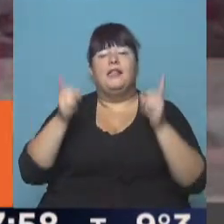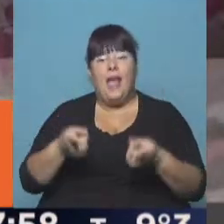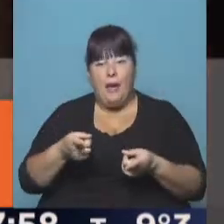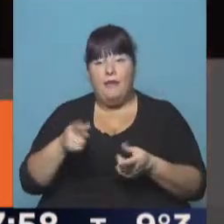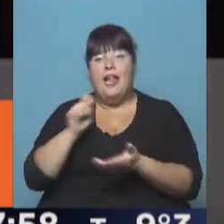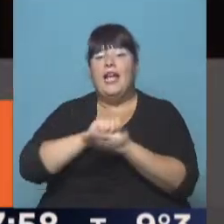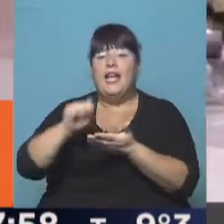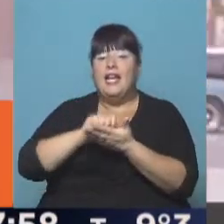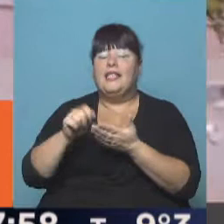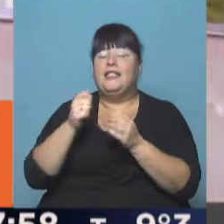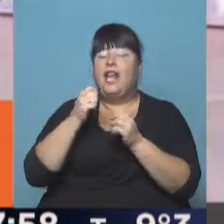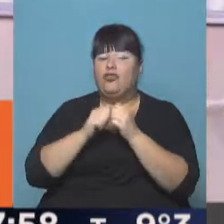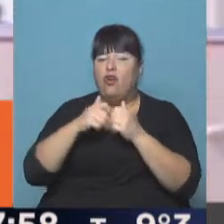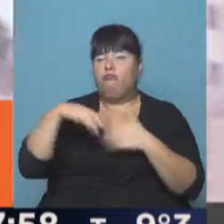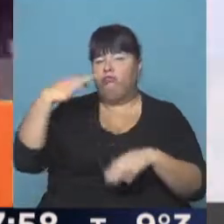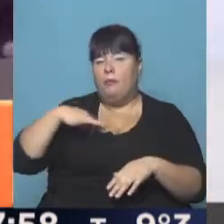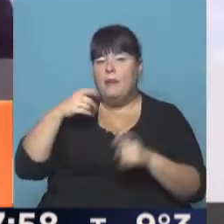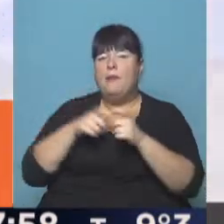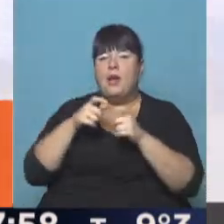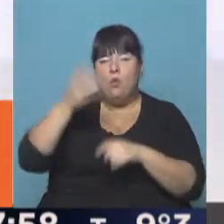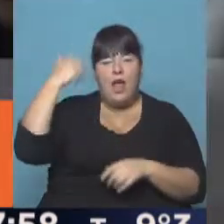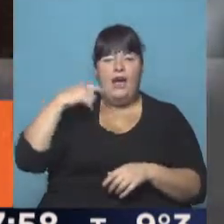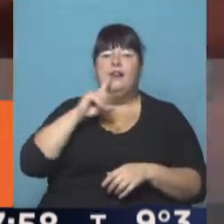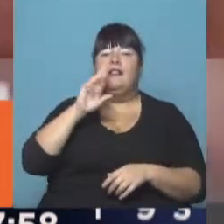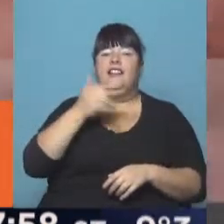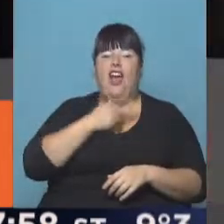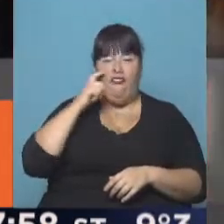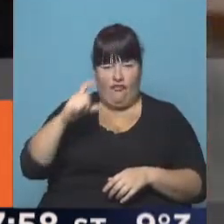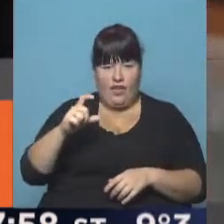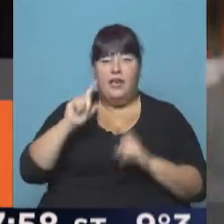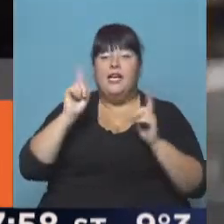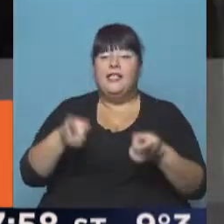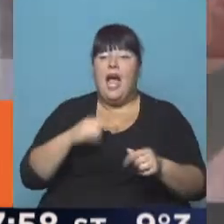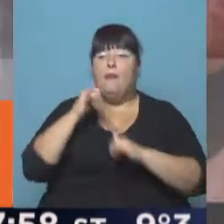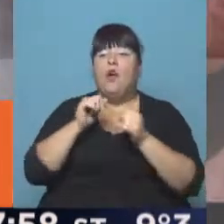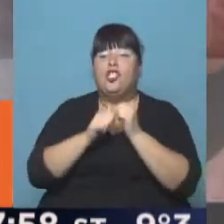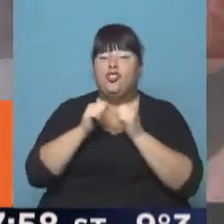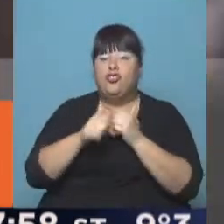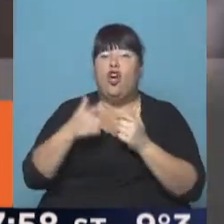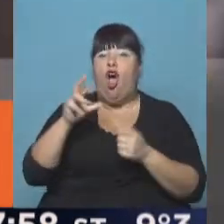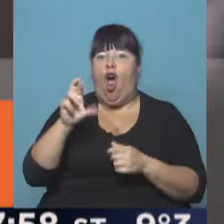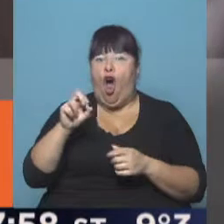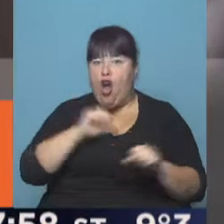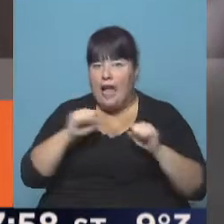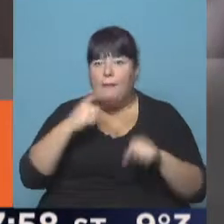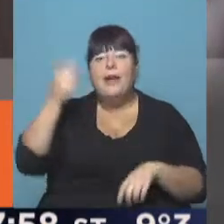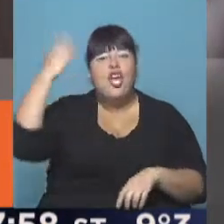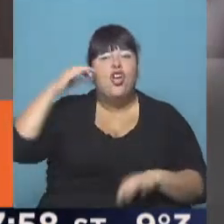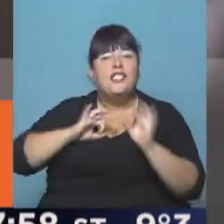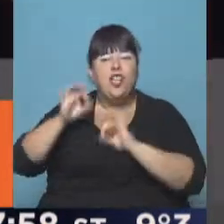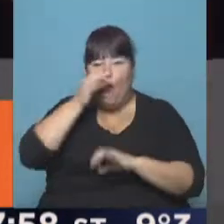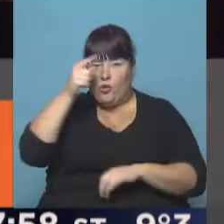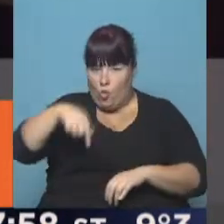fue el guionista de una multipremiada película como lo fue Traffic. Y es una historia que tiene que ver con la fiebre del oro, pero la fiebre del oro del siglo